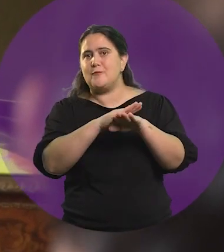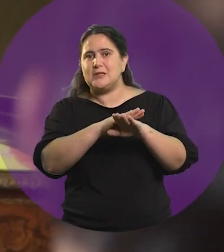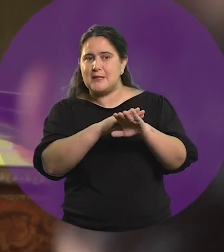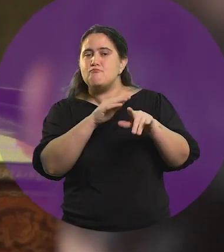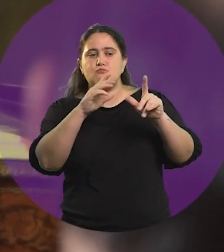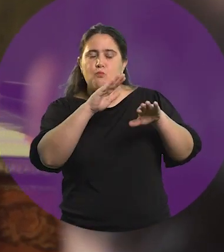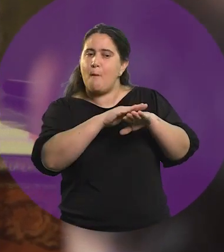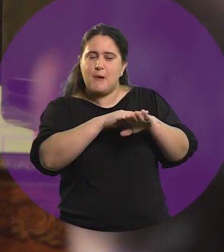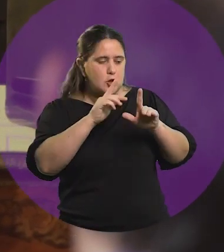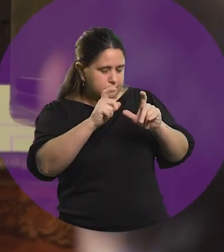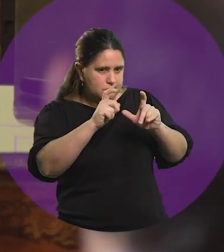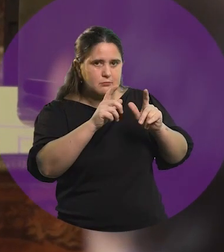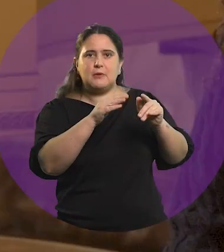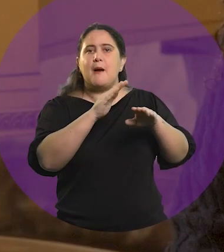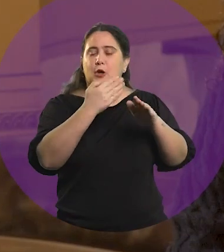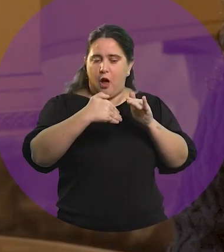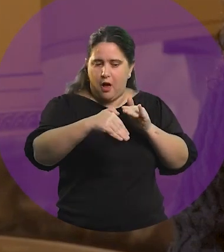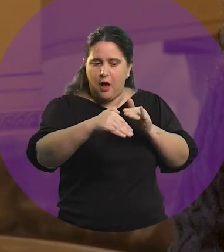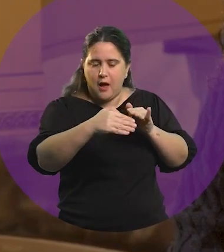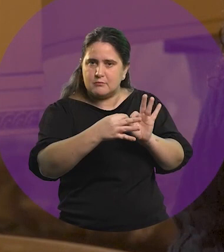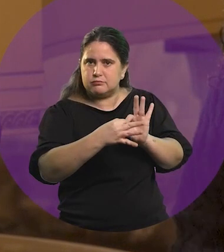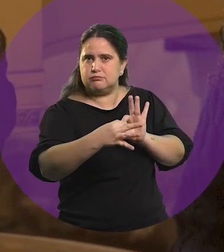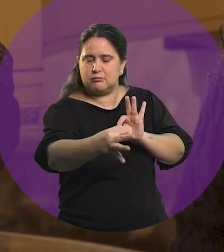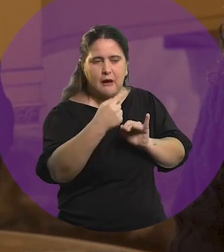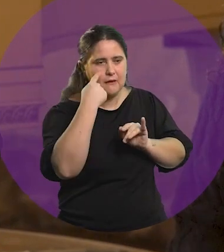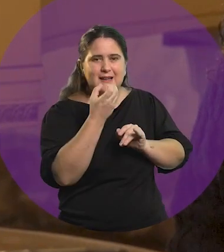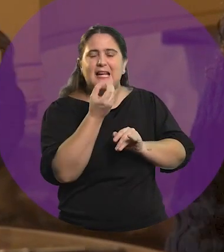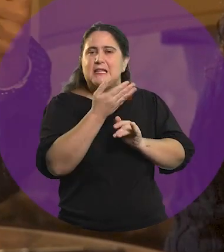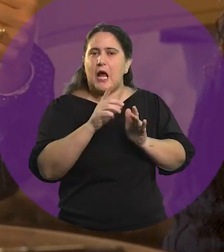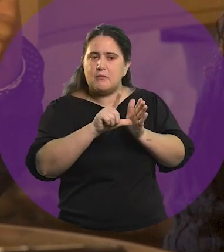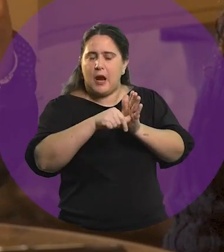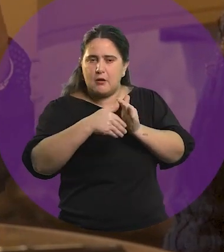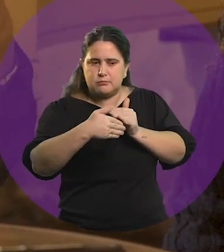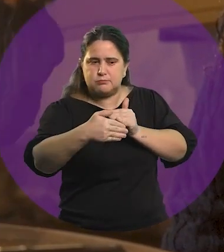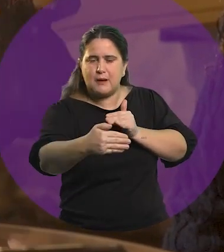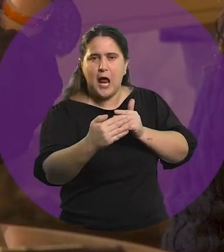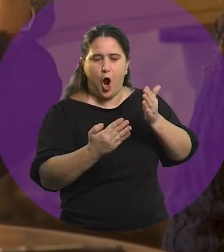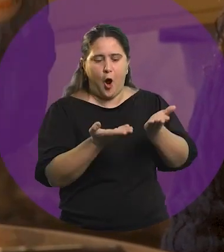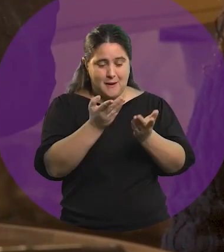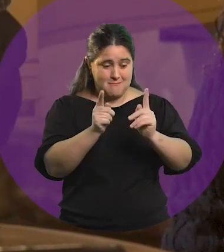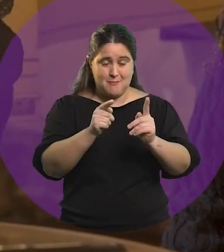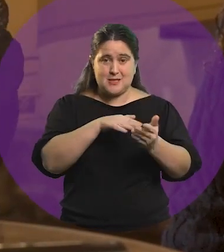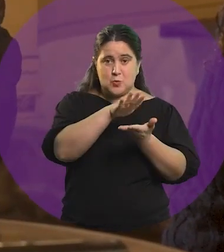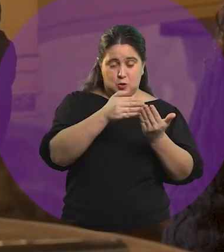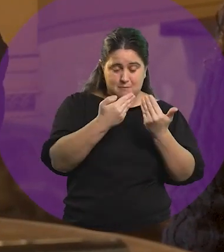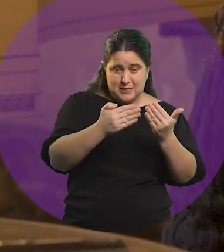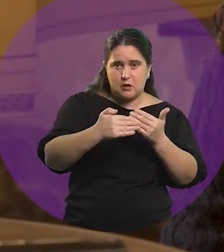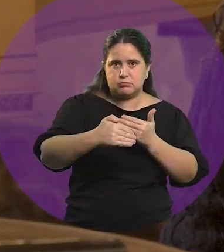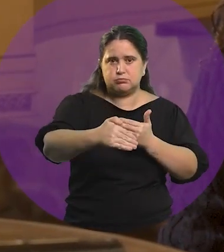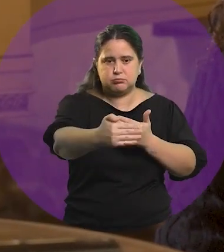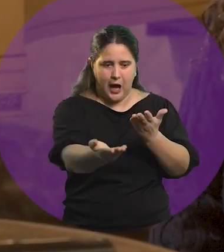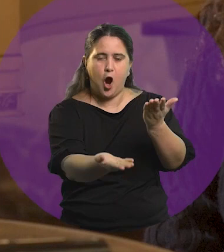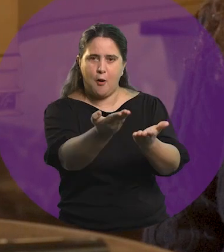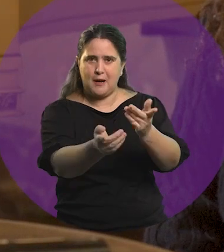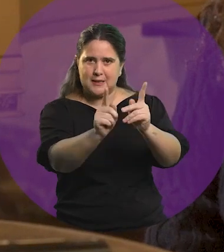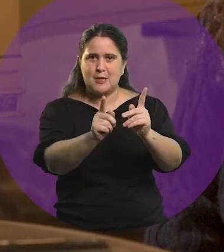foto, pero también lo medimos a lo largo del tiempo para que sea comparable consigo mismo, para ver cómo viene la trayectoria. Y es un indicador que es comparable es